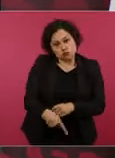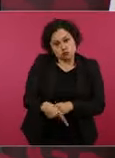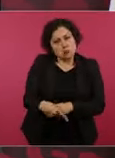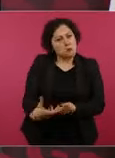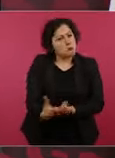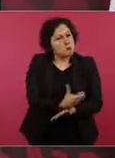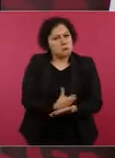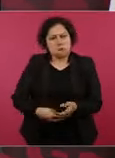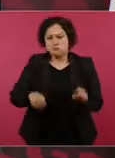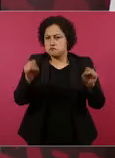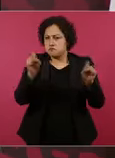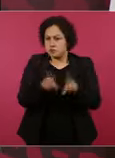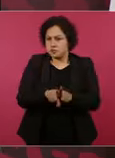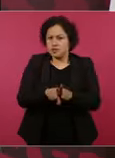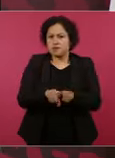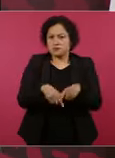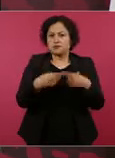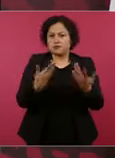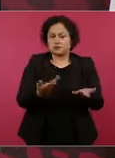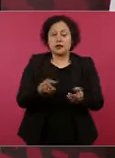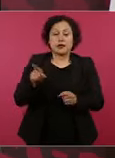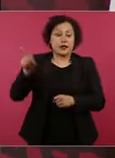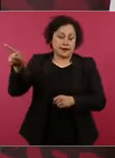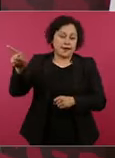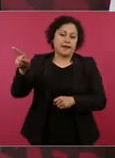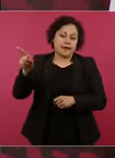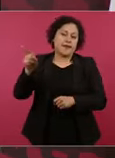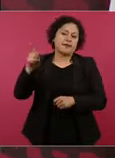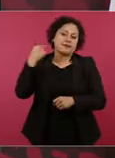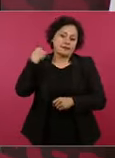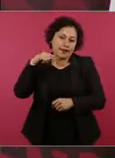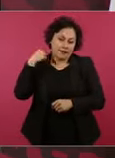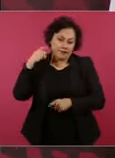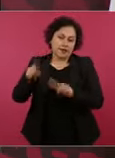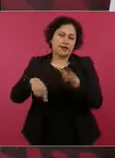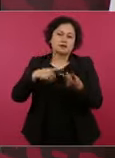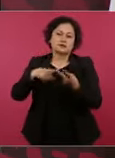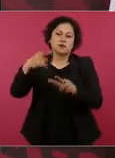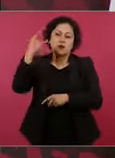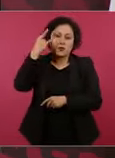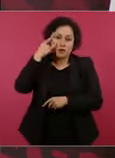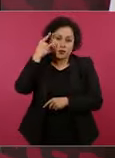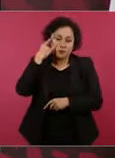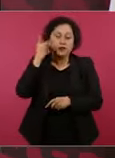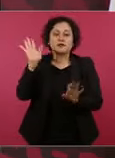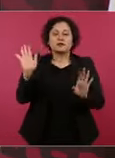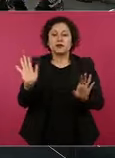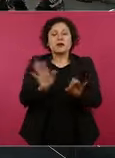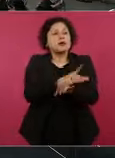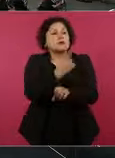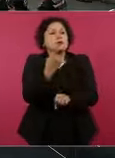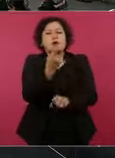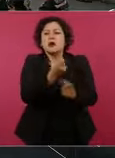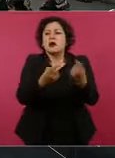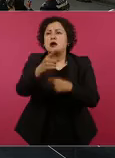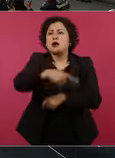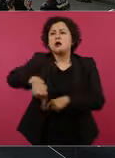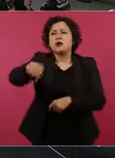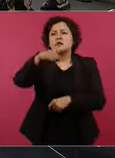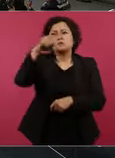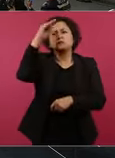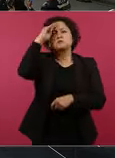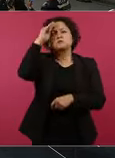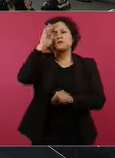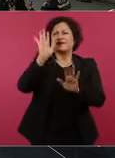que está en Tabasco, que está en Campeche, porque hay algunos que dicen, bueno, ¿y por qué